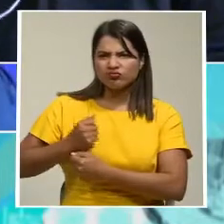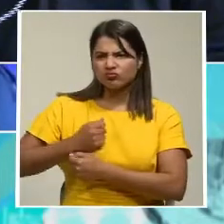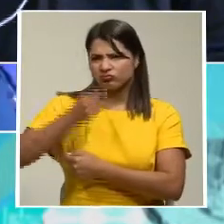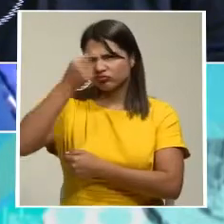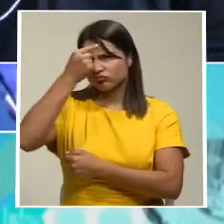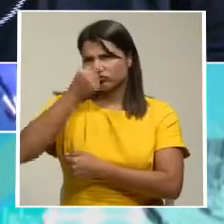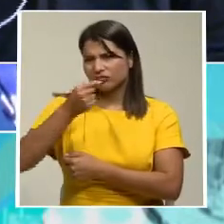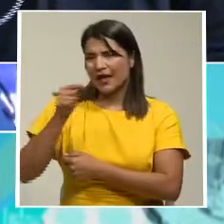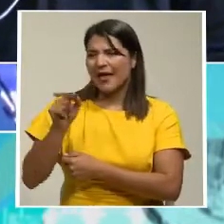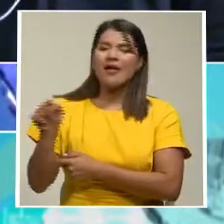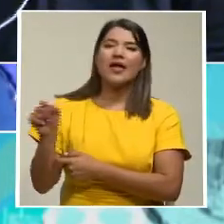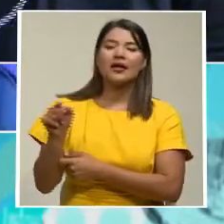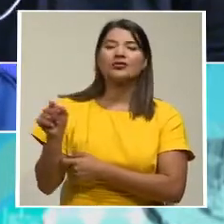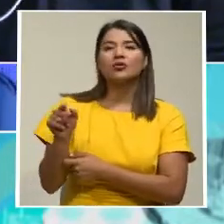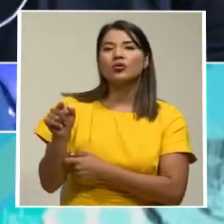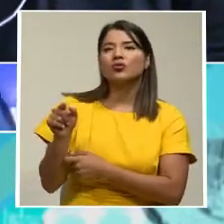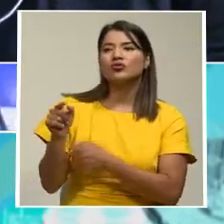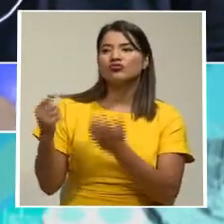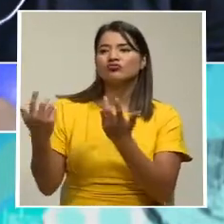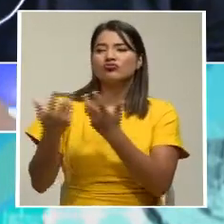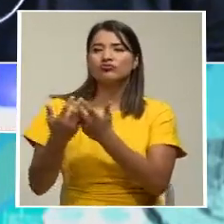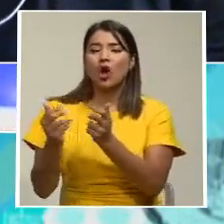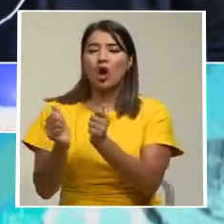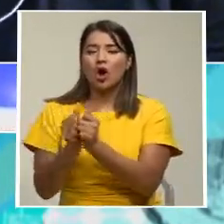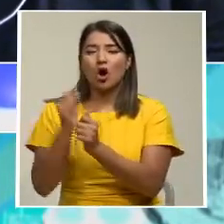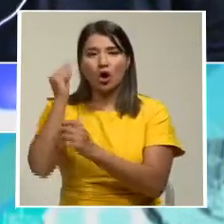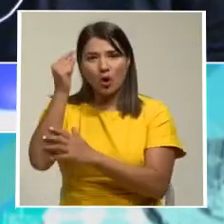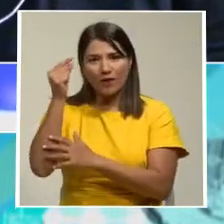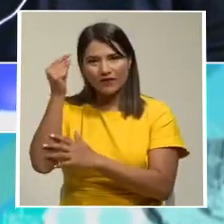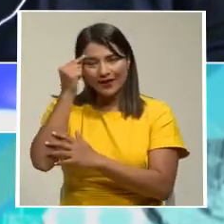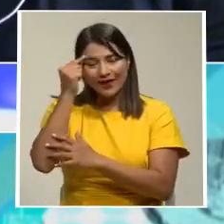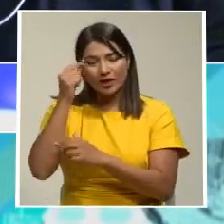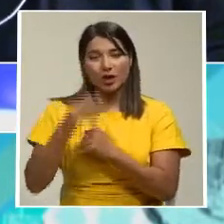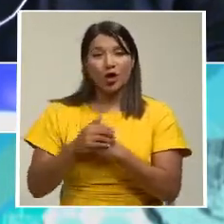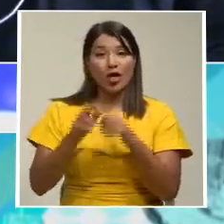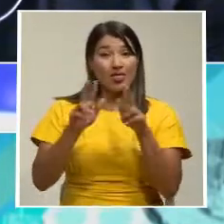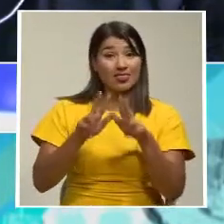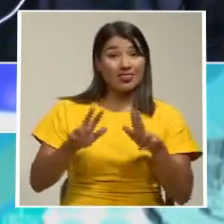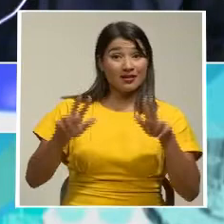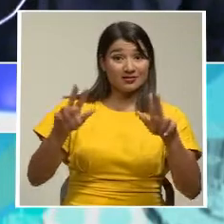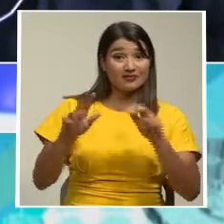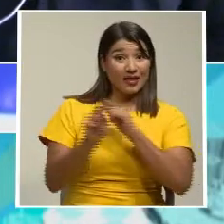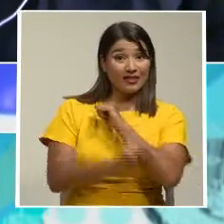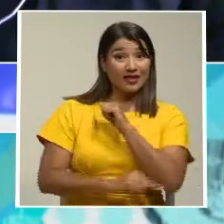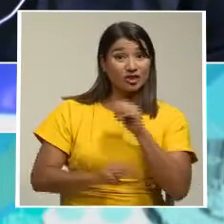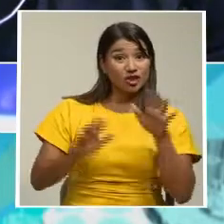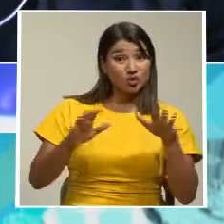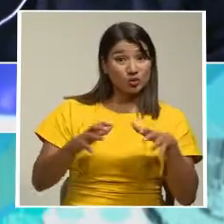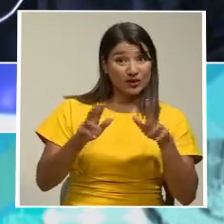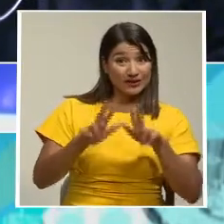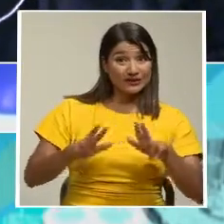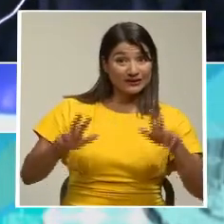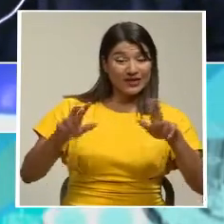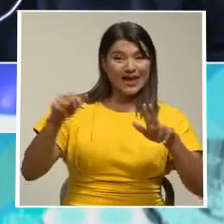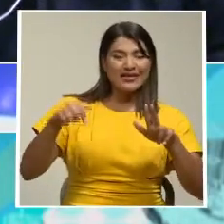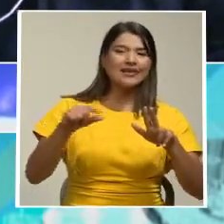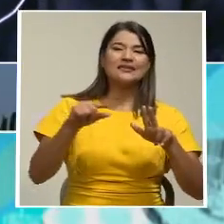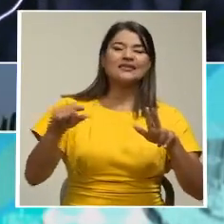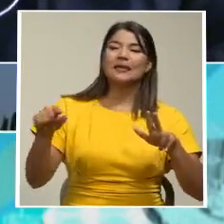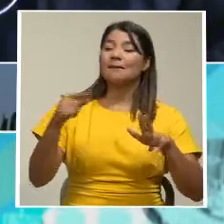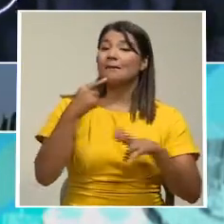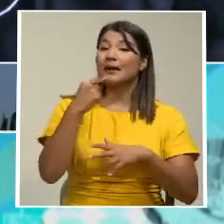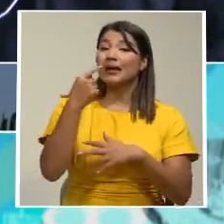que actúan en paralelo con el gobierno. Las Naciones Unidas esta semana sacó un informe